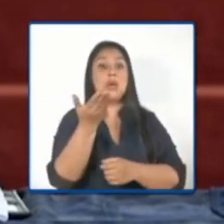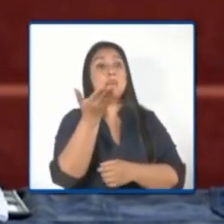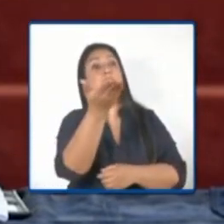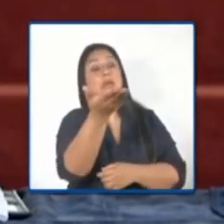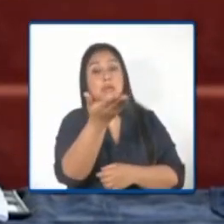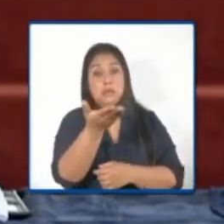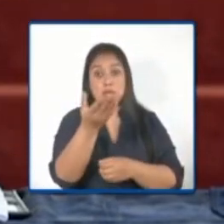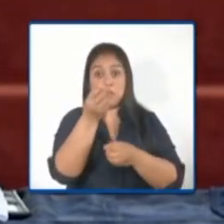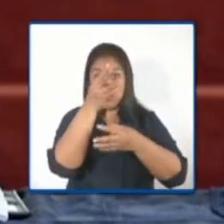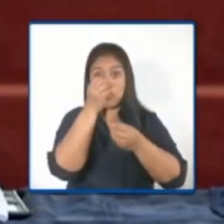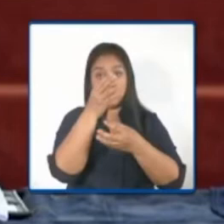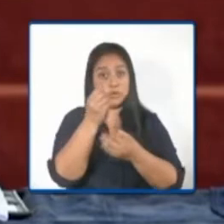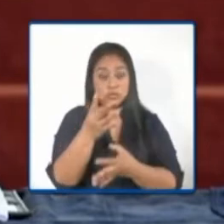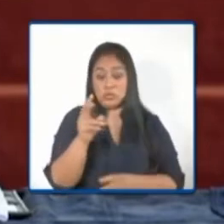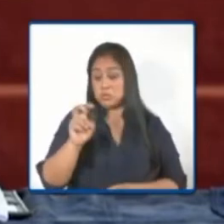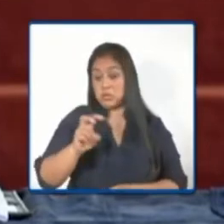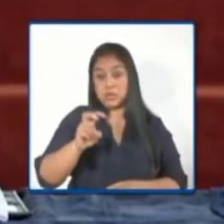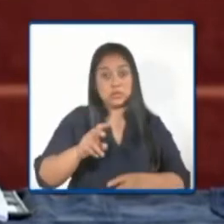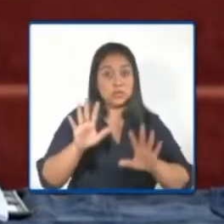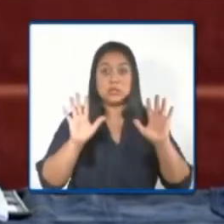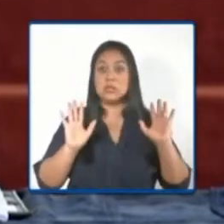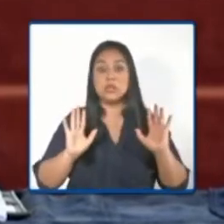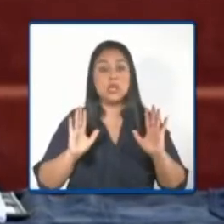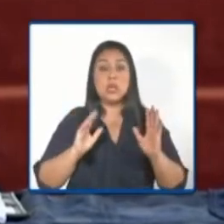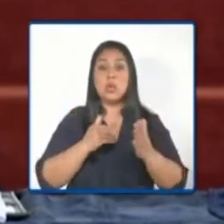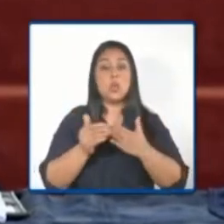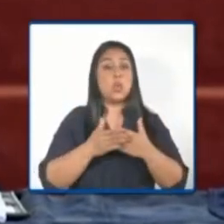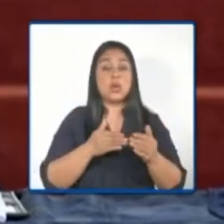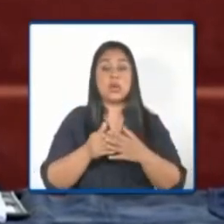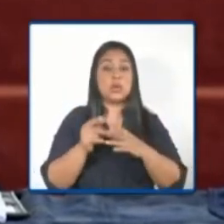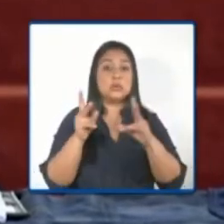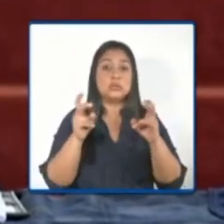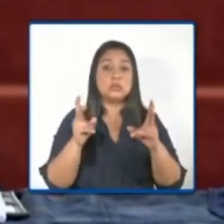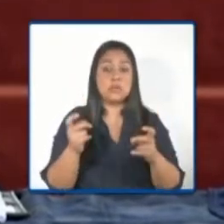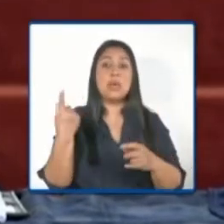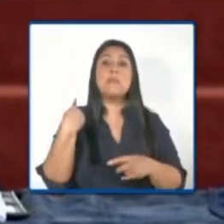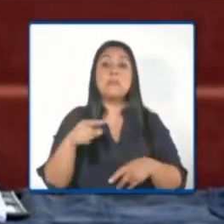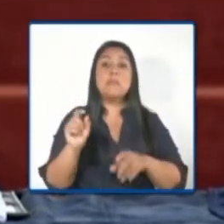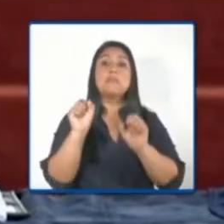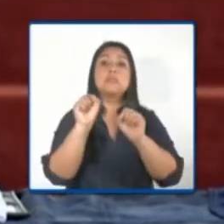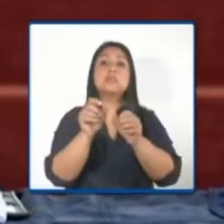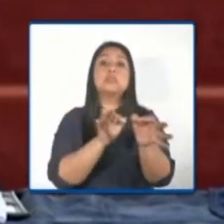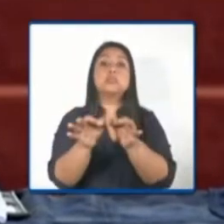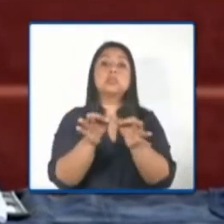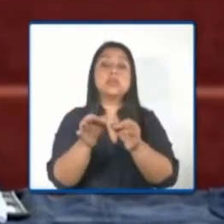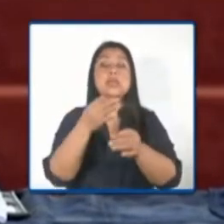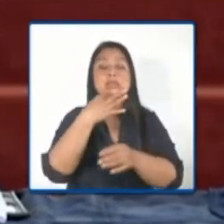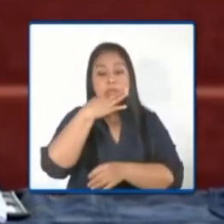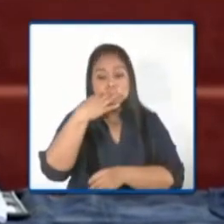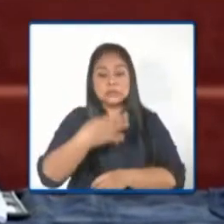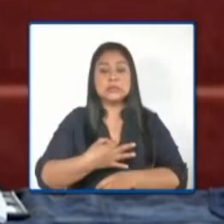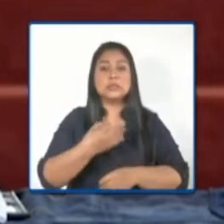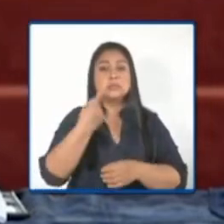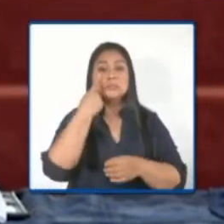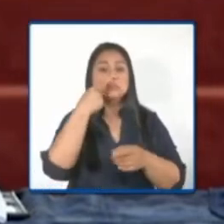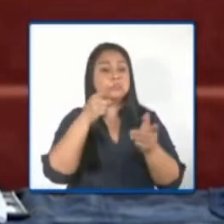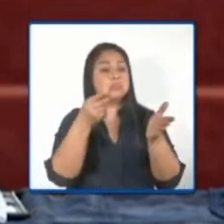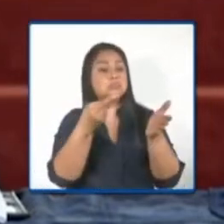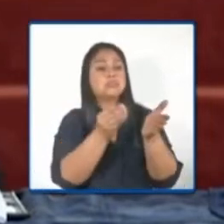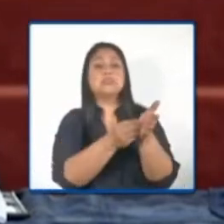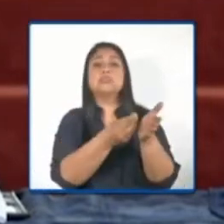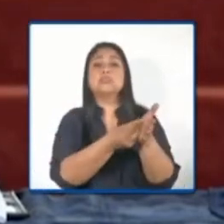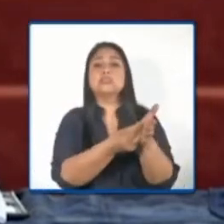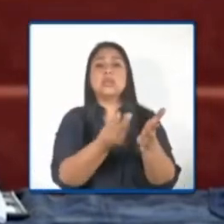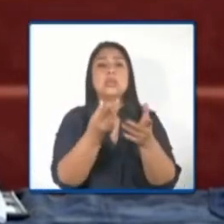que considere pertinente, sobre todo para poder dilucidar la verdad y que no queden dudas de